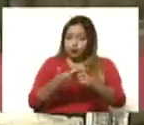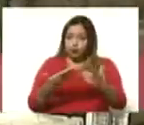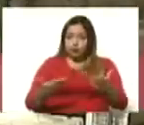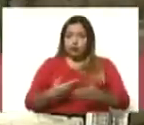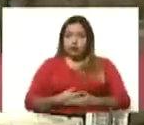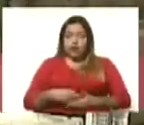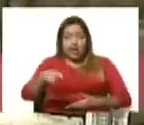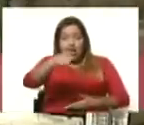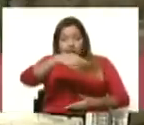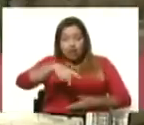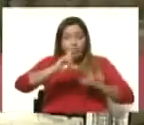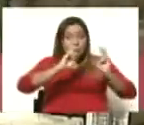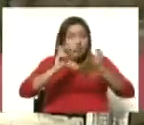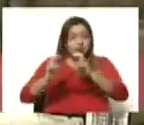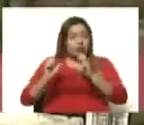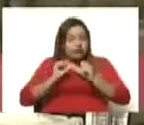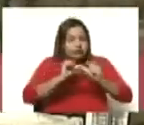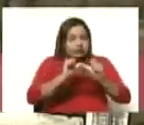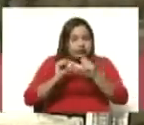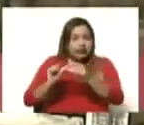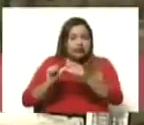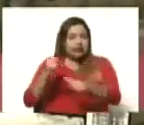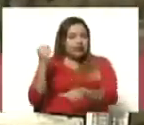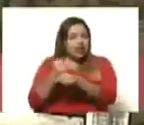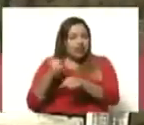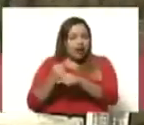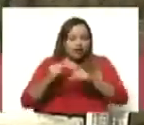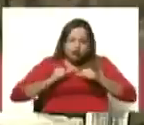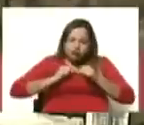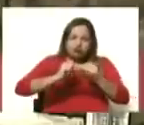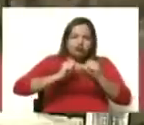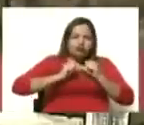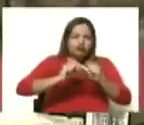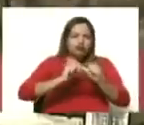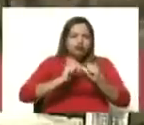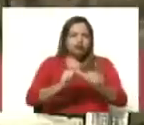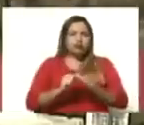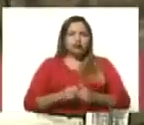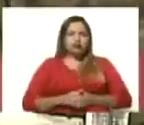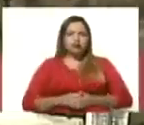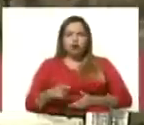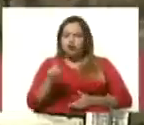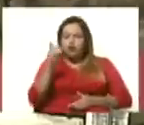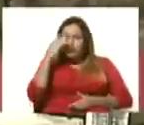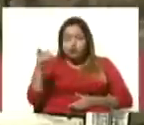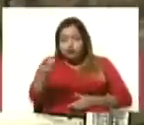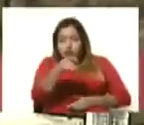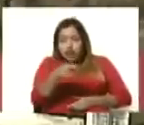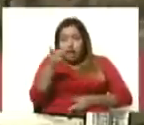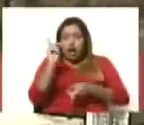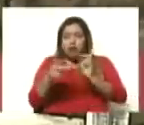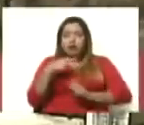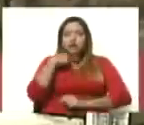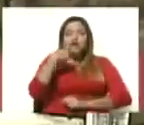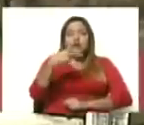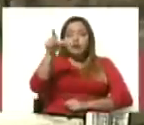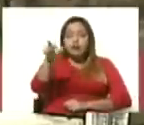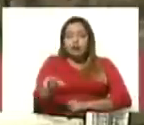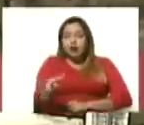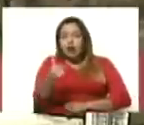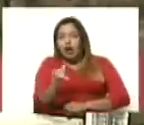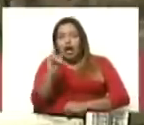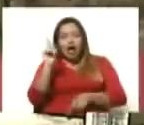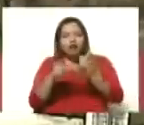estos son los temas que hay que seguir trabajando intensamente. No sé si ustedes tienen algún vocero que tenga